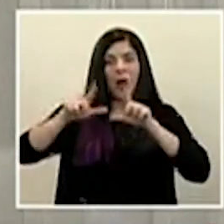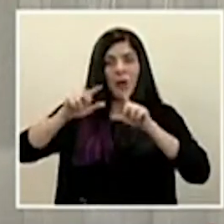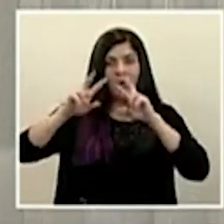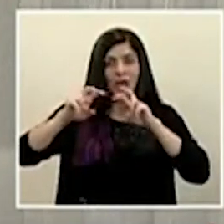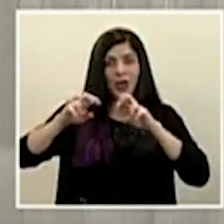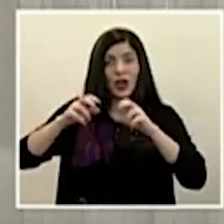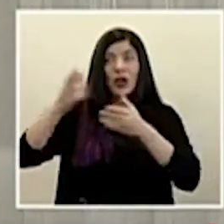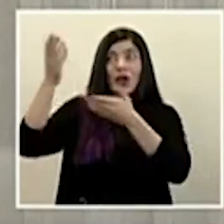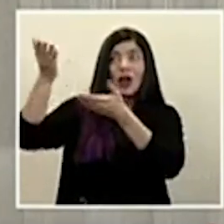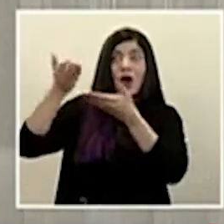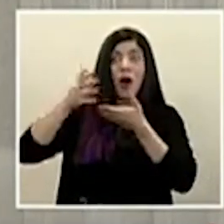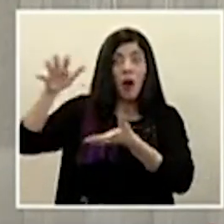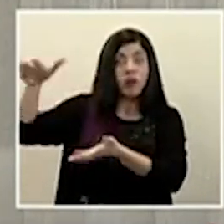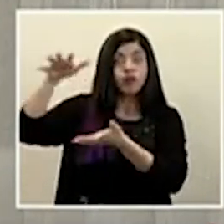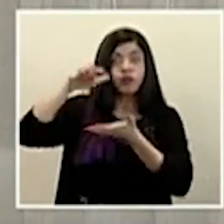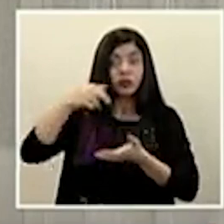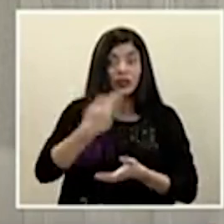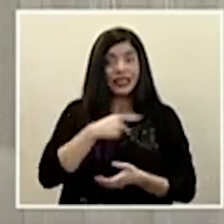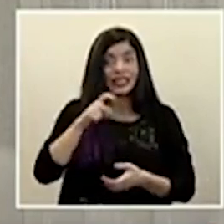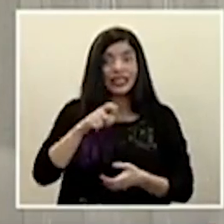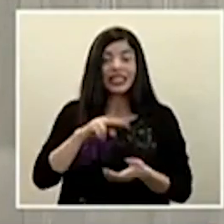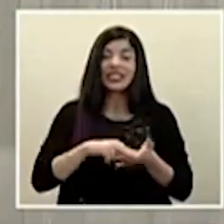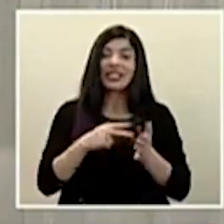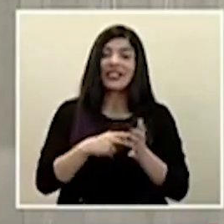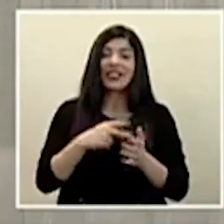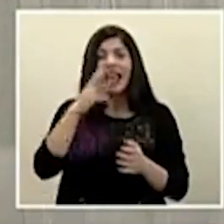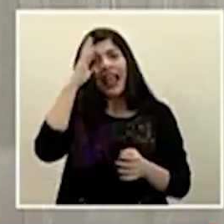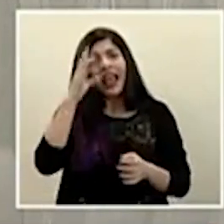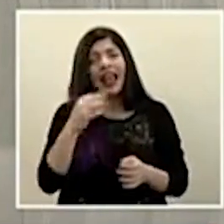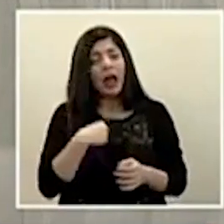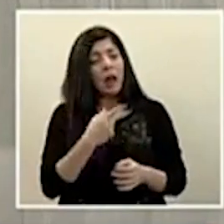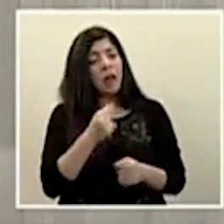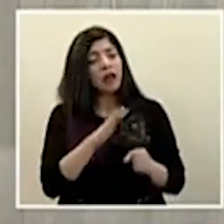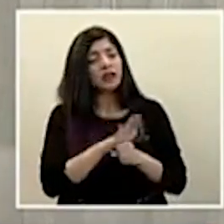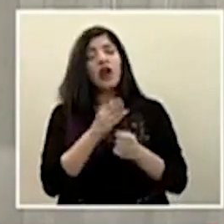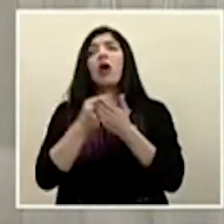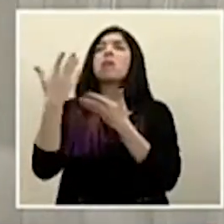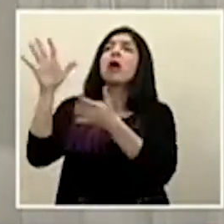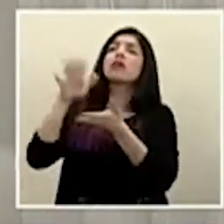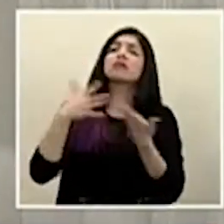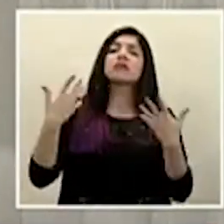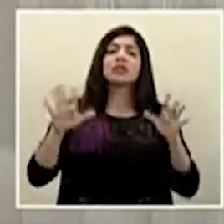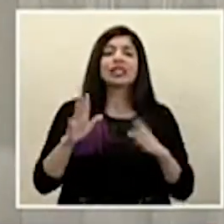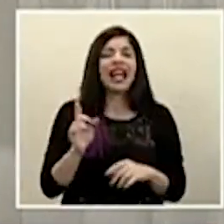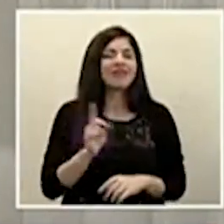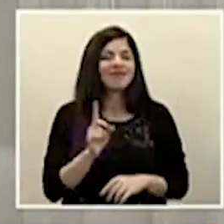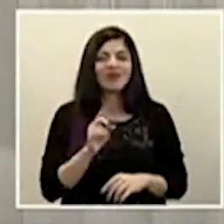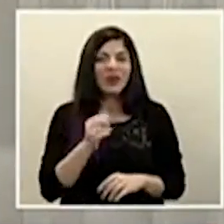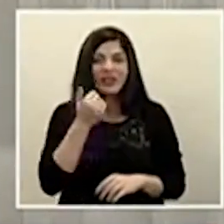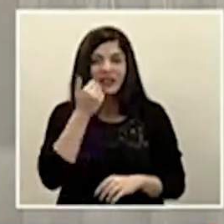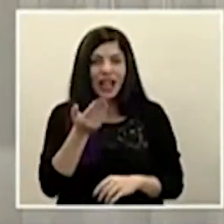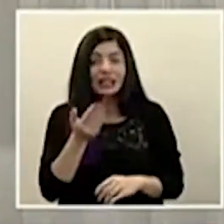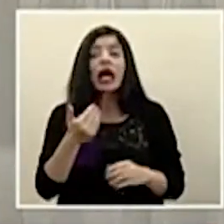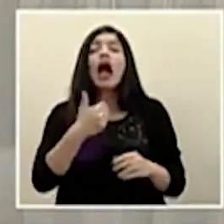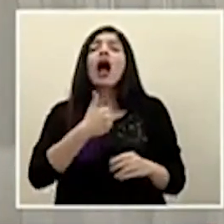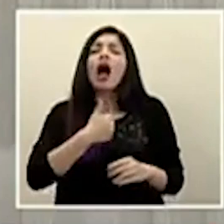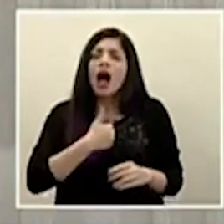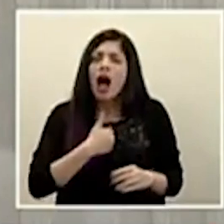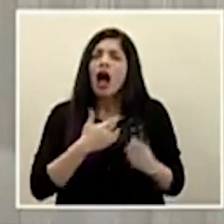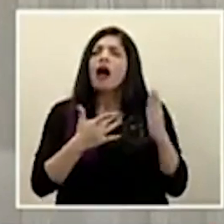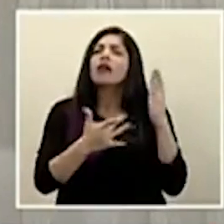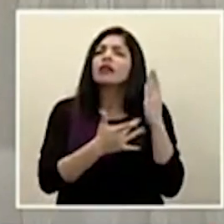sencillo como simplemente tener los recursos y hacer un pedido. Hay tecnologías que